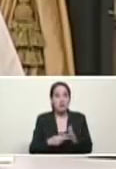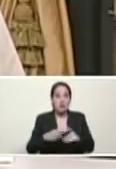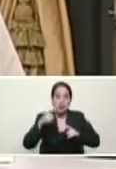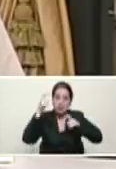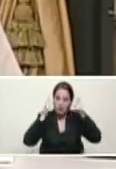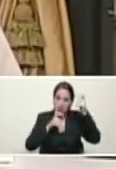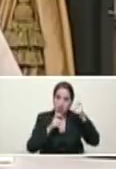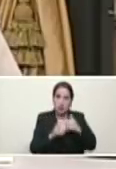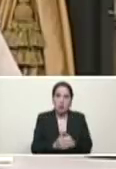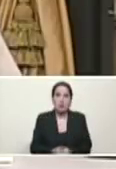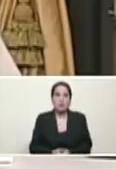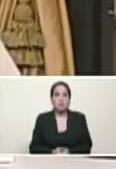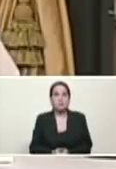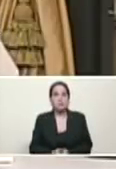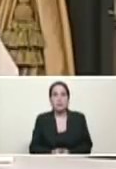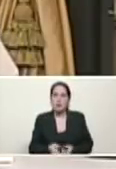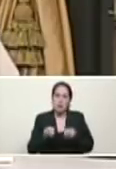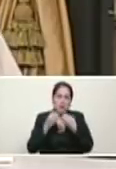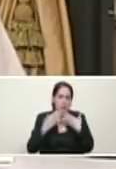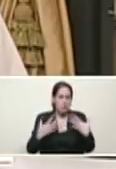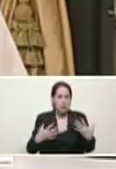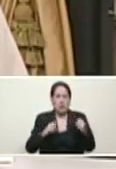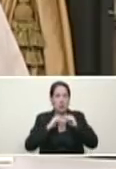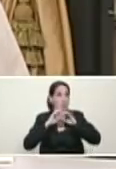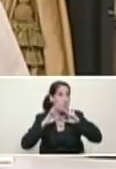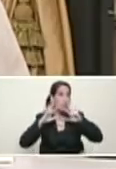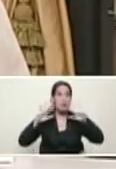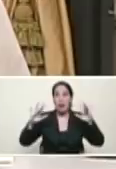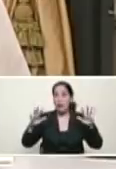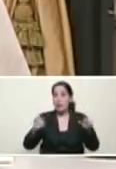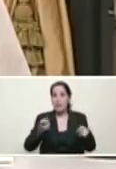viviendo. Una Venezuela bella, bonita, brillante.